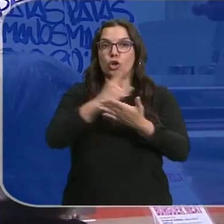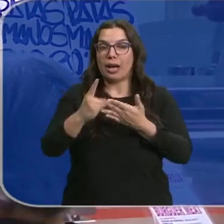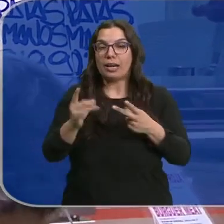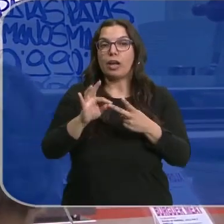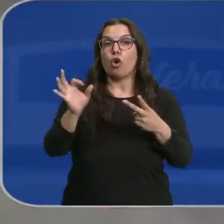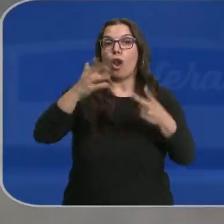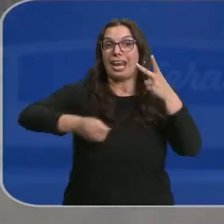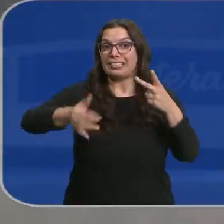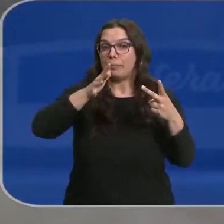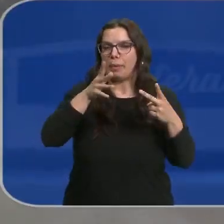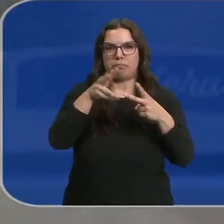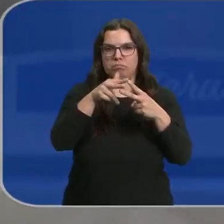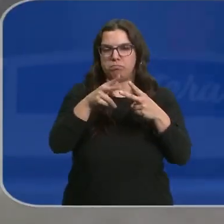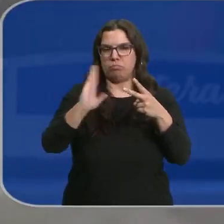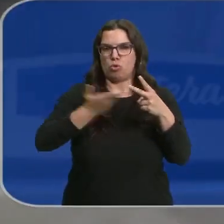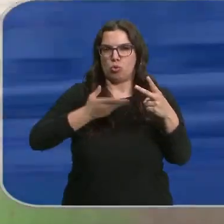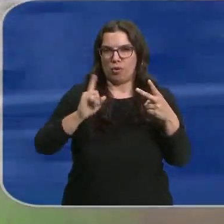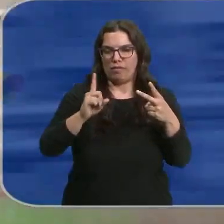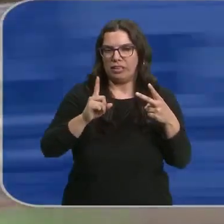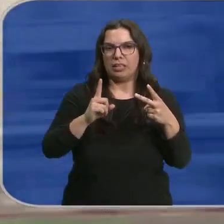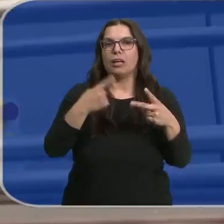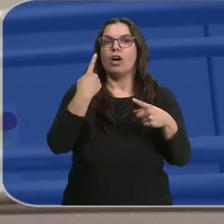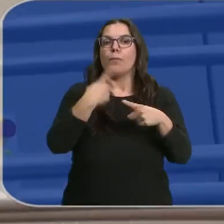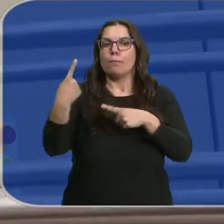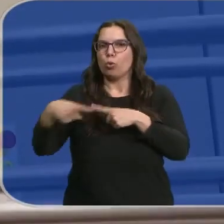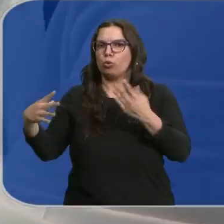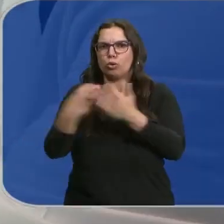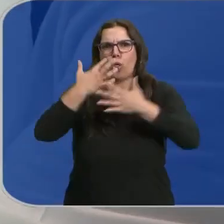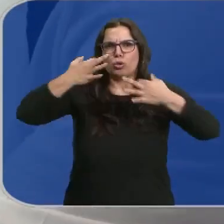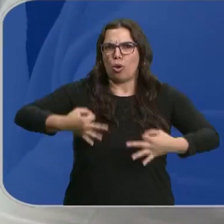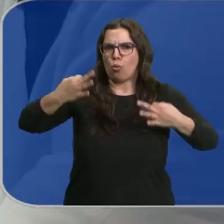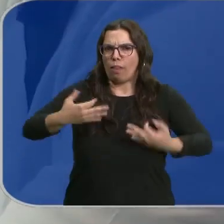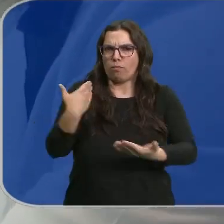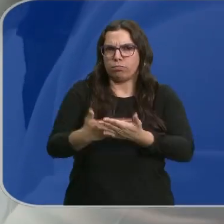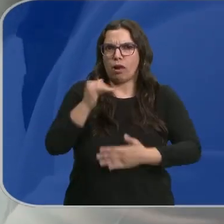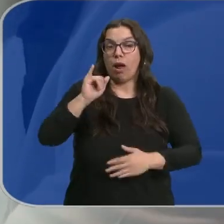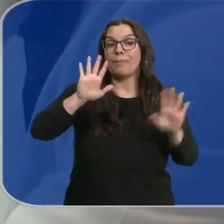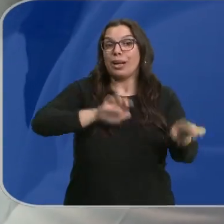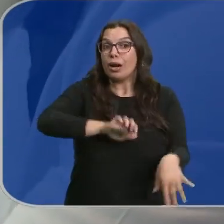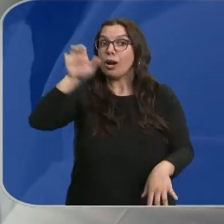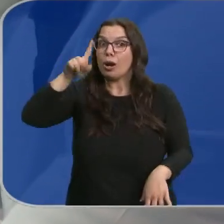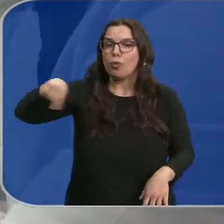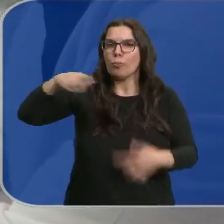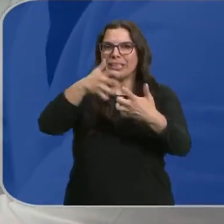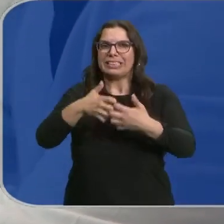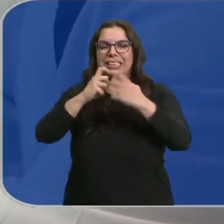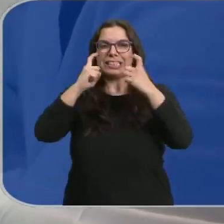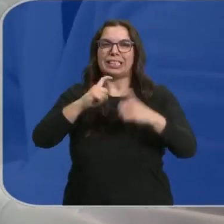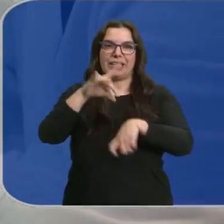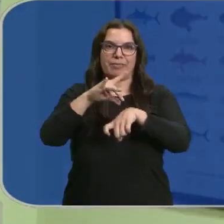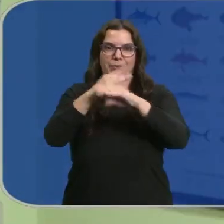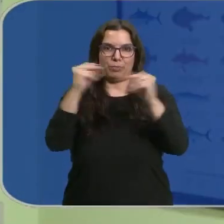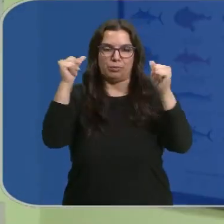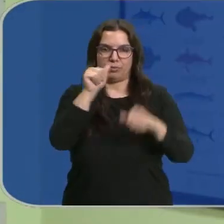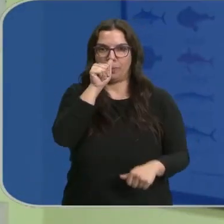de beber leche. Todos los productos derivados tienen garantías de seguridad, pero en toda Europa se lucha por acabar con la